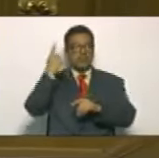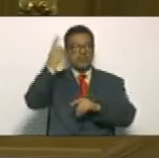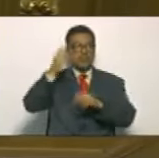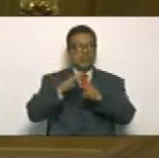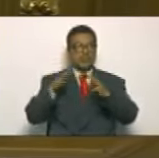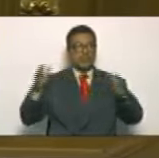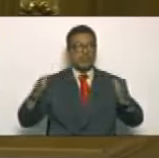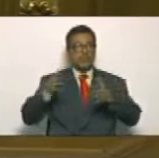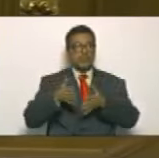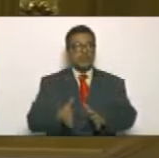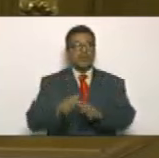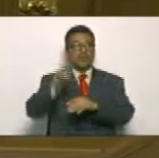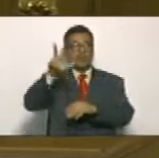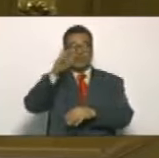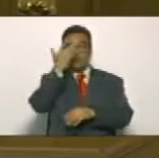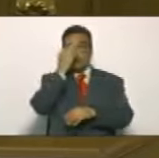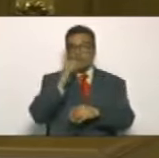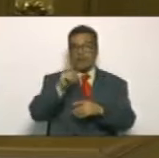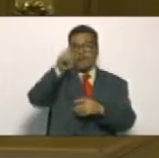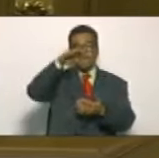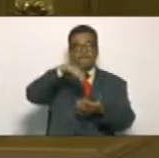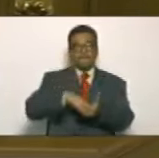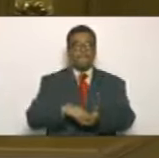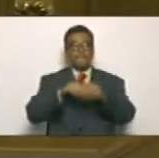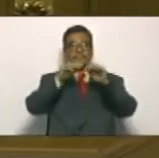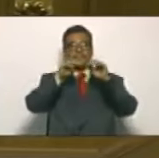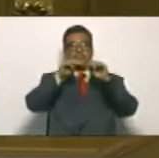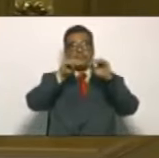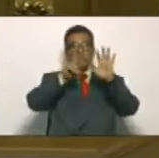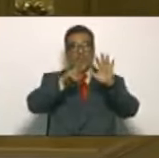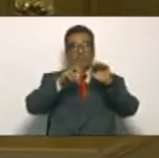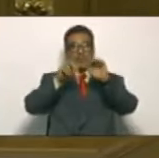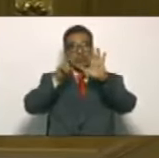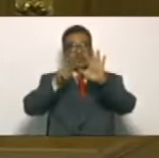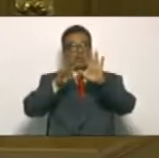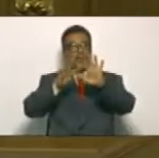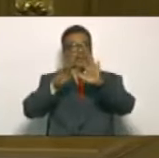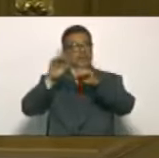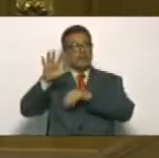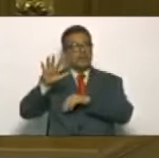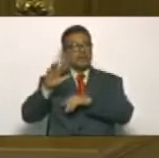grandeza, nació el 3 de febrero